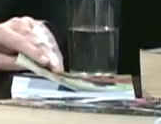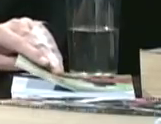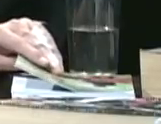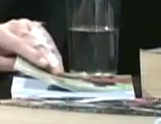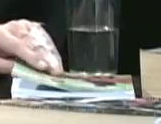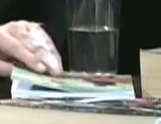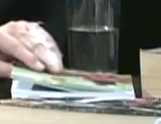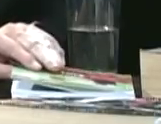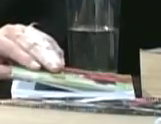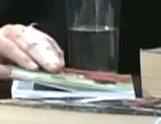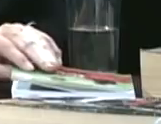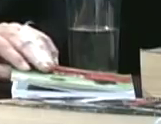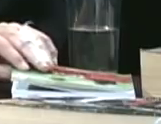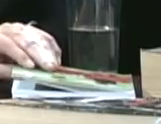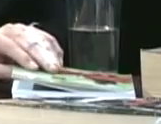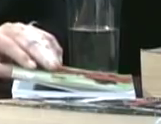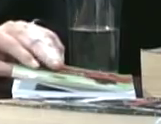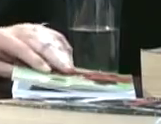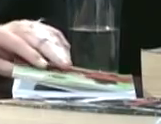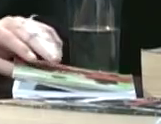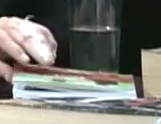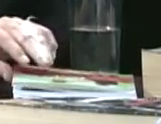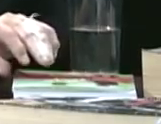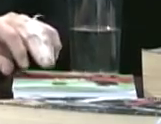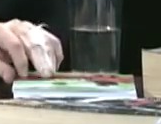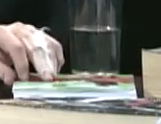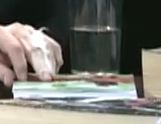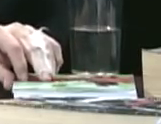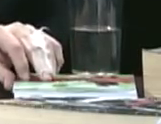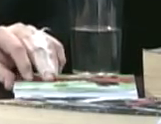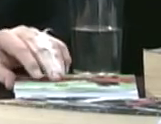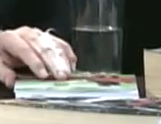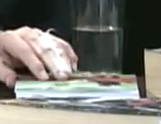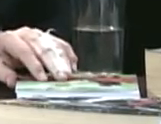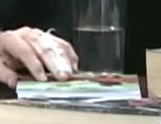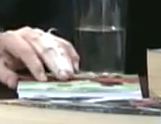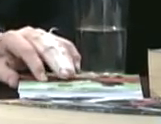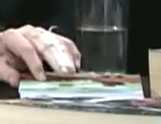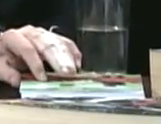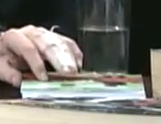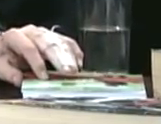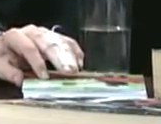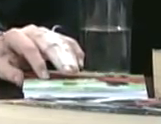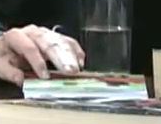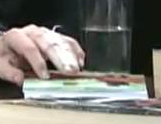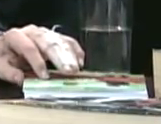¿sí? Y cada vez que lo invitaron al debate, entró al debate. ¿Y cómo, además?